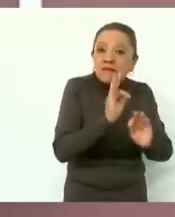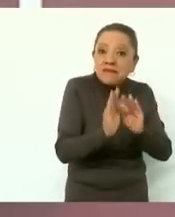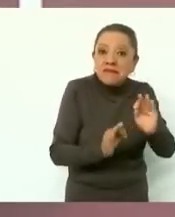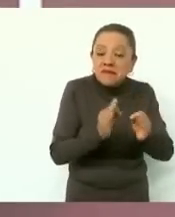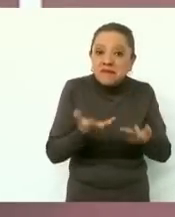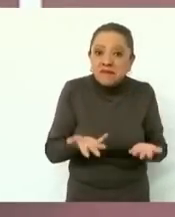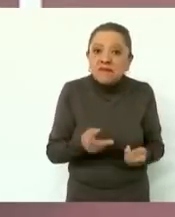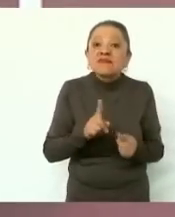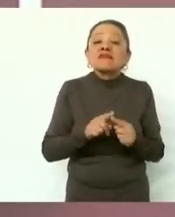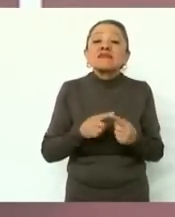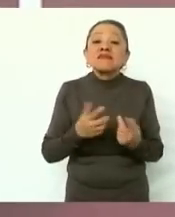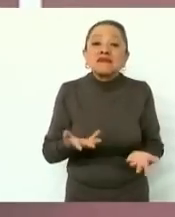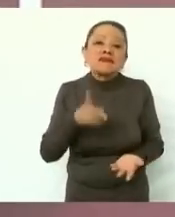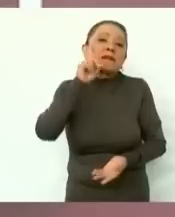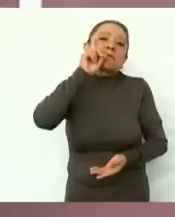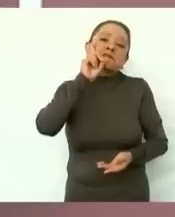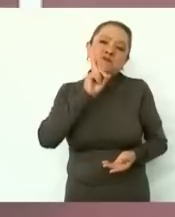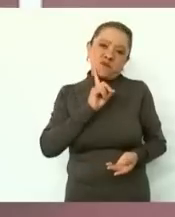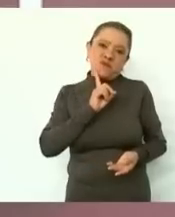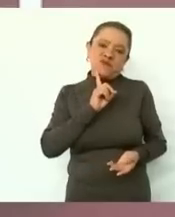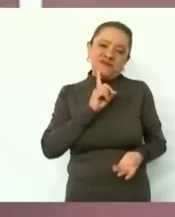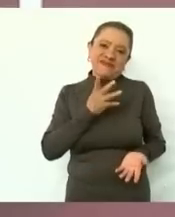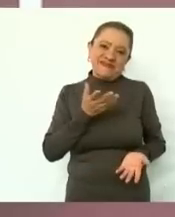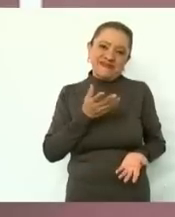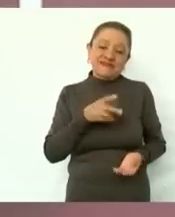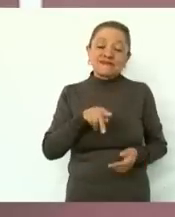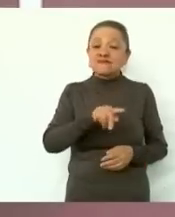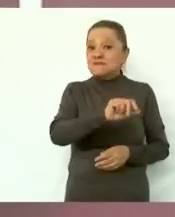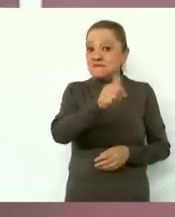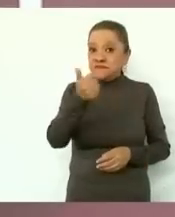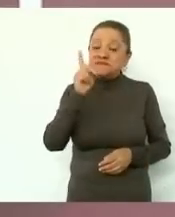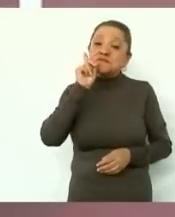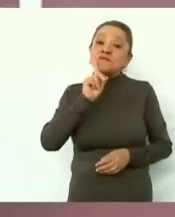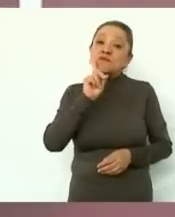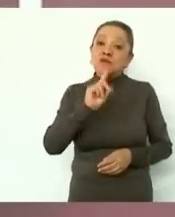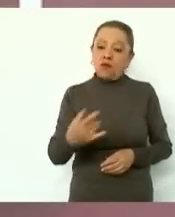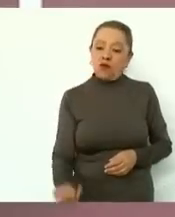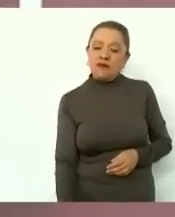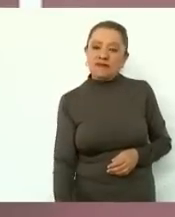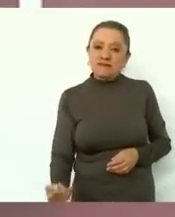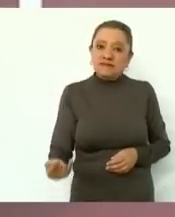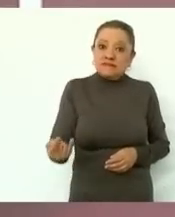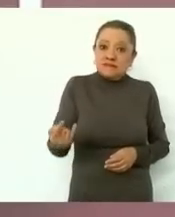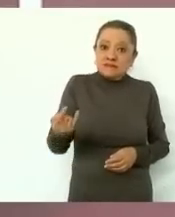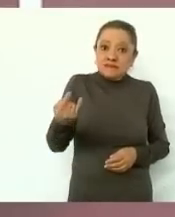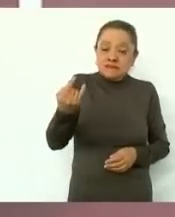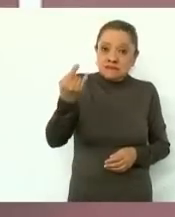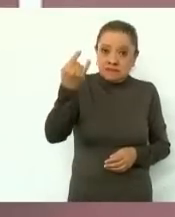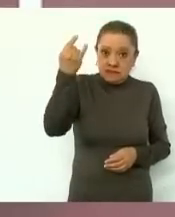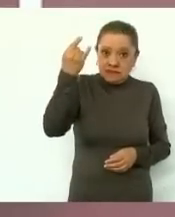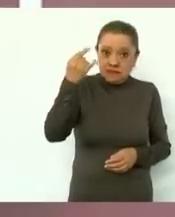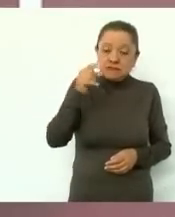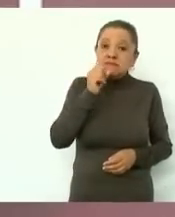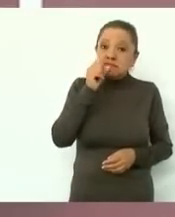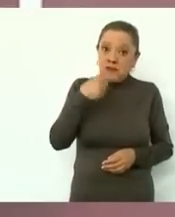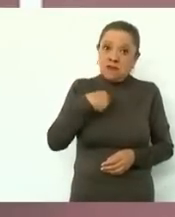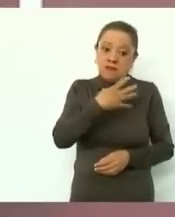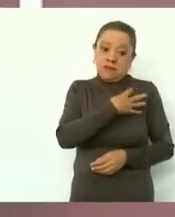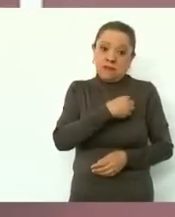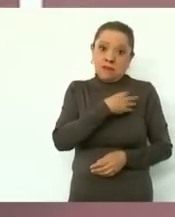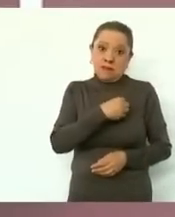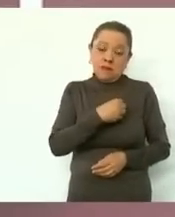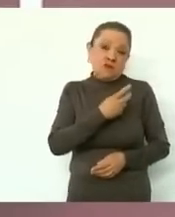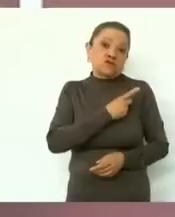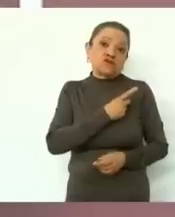mujeres que crecieron o que criaron a sus hijos y a sus hijas